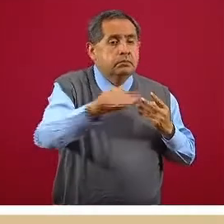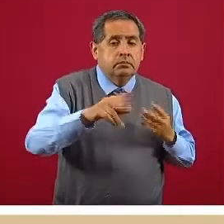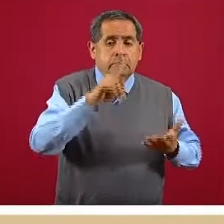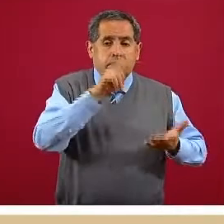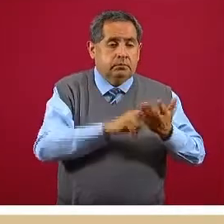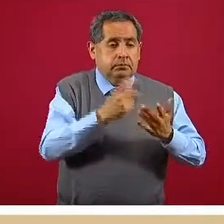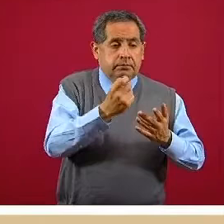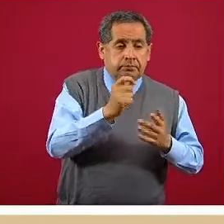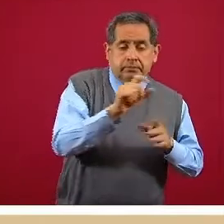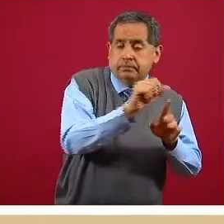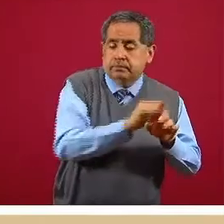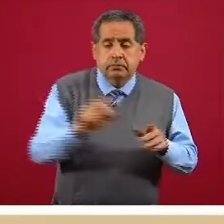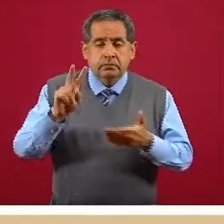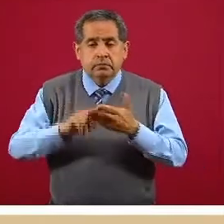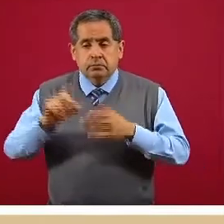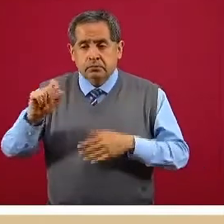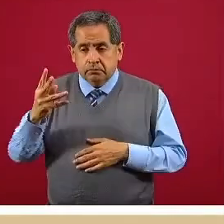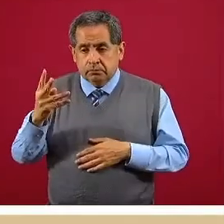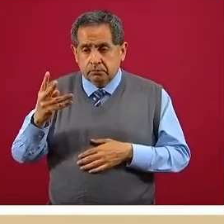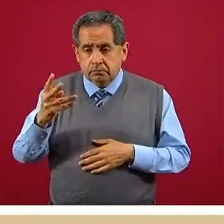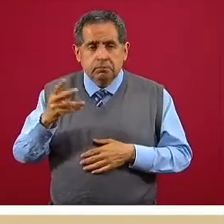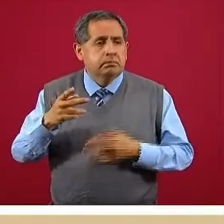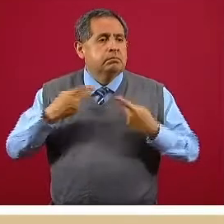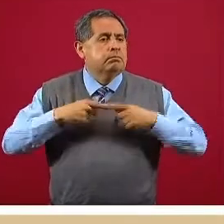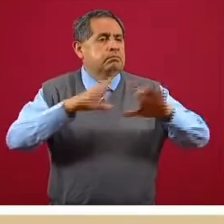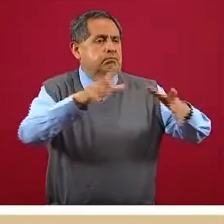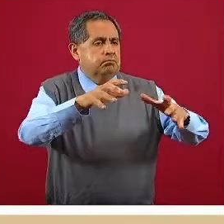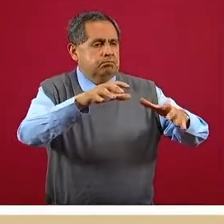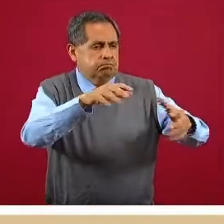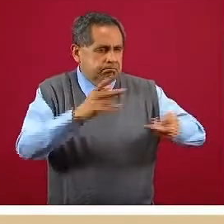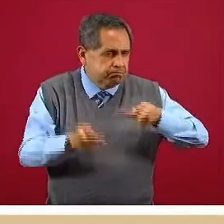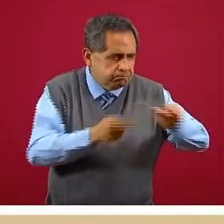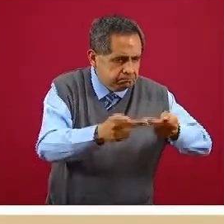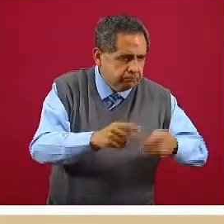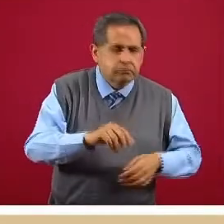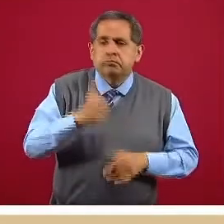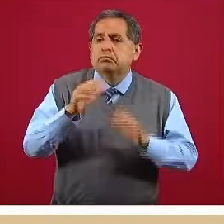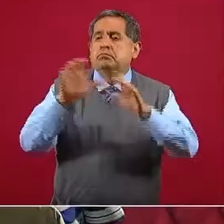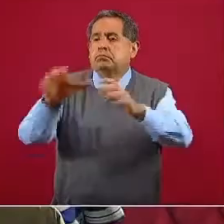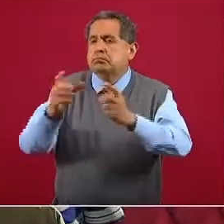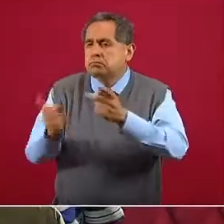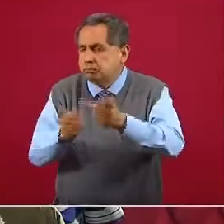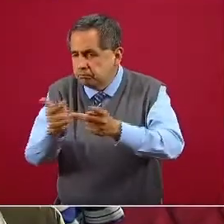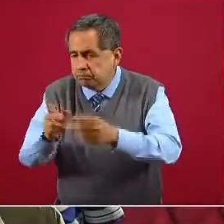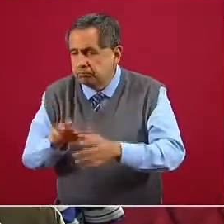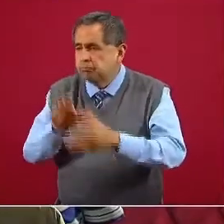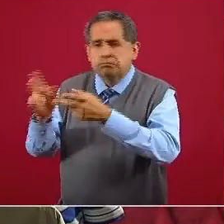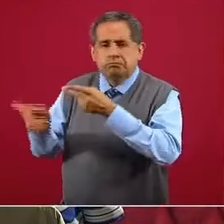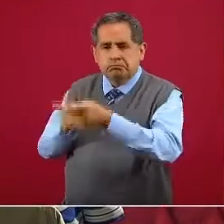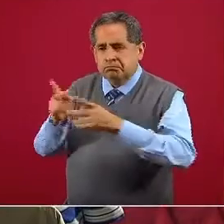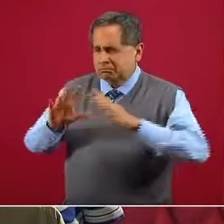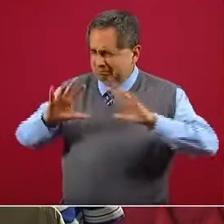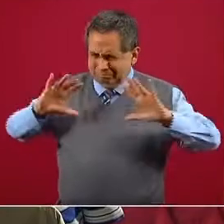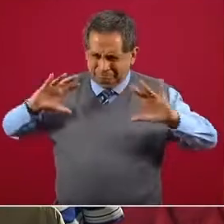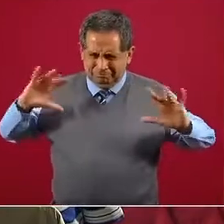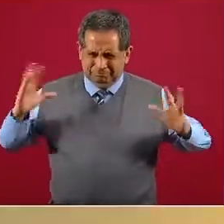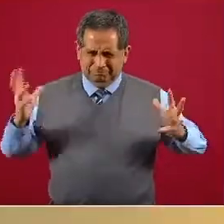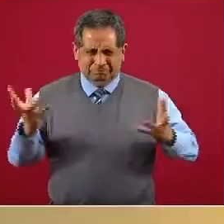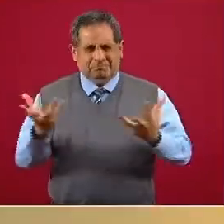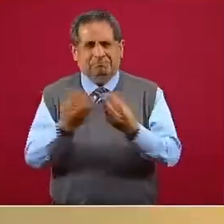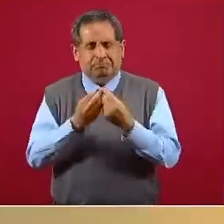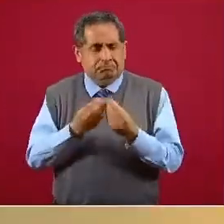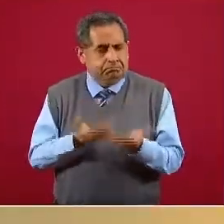al 2024, en una muestra de población, de tal forma que en los 5 años vamos a poder consolidar toda la